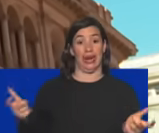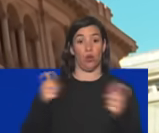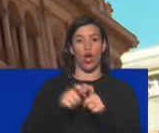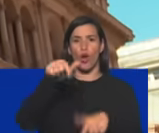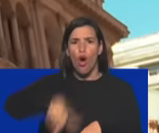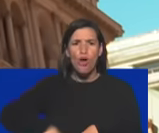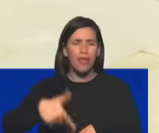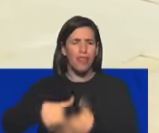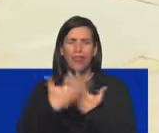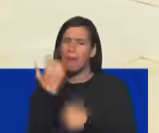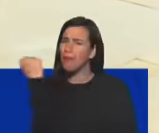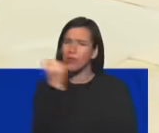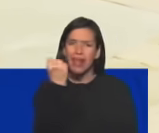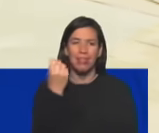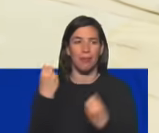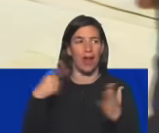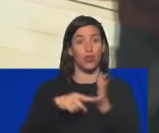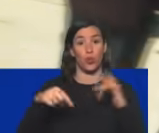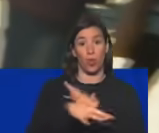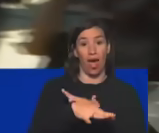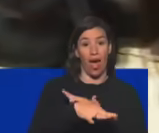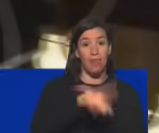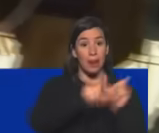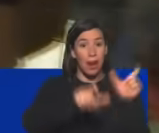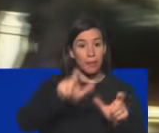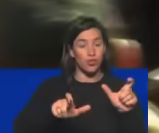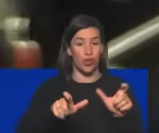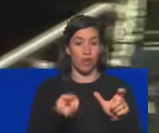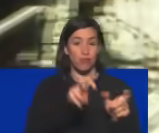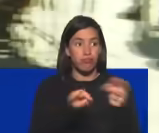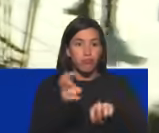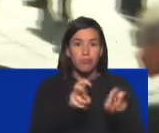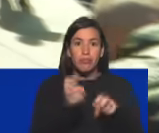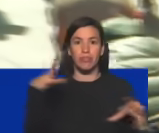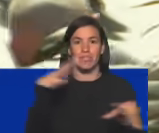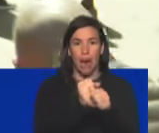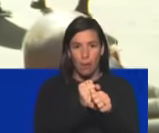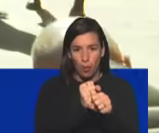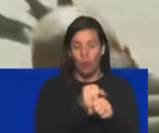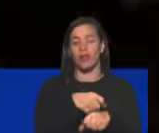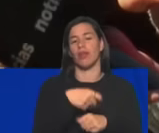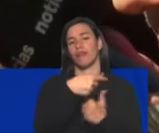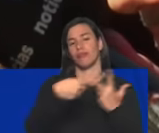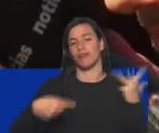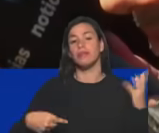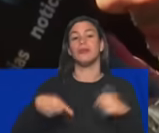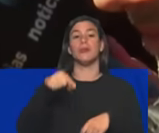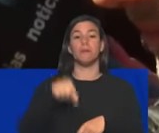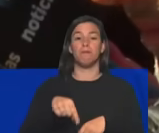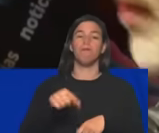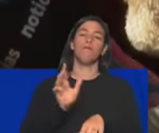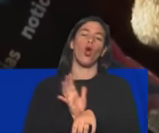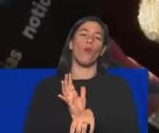la Ciudad de Buenos Aires, para los ciudadanos que usan el transporte público. Hemos avanzado un paso más en la